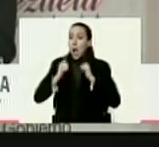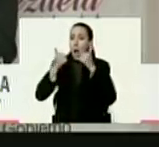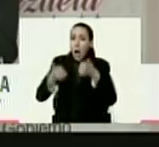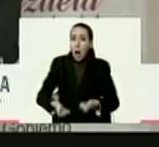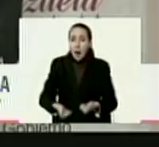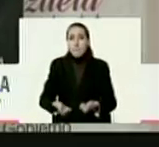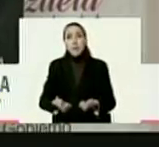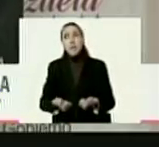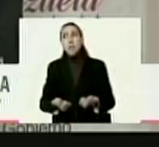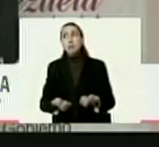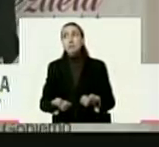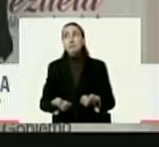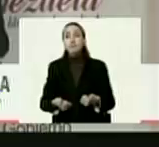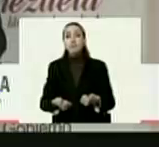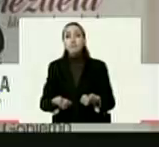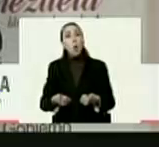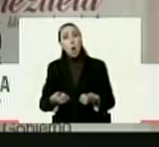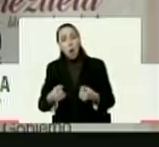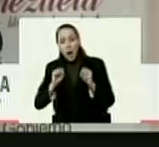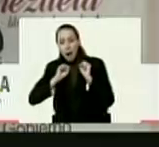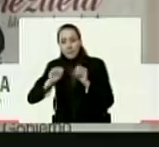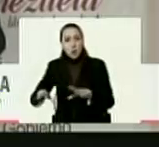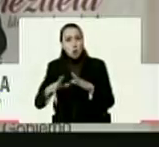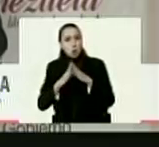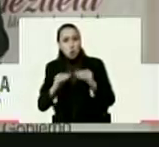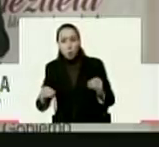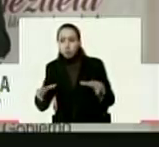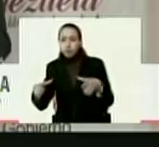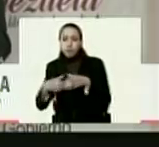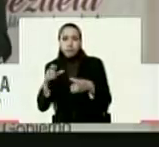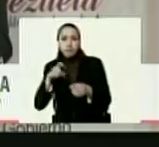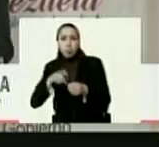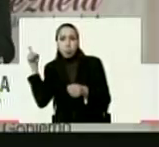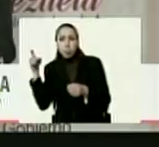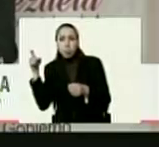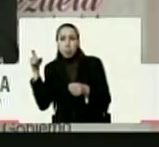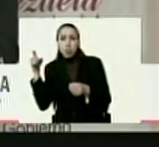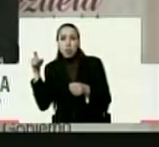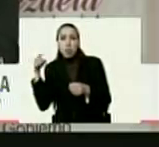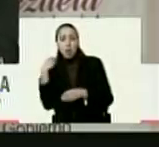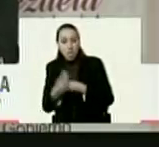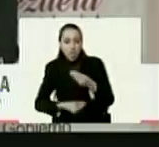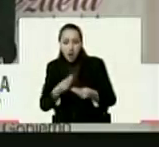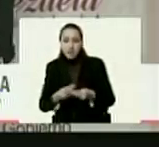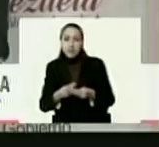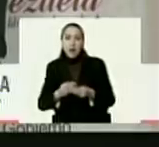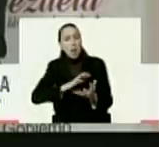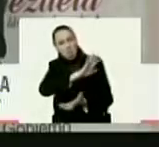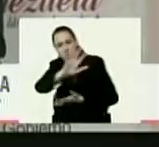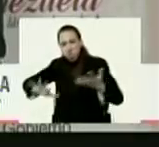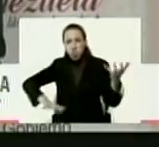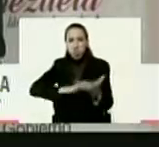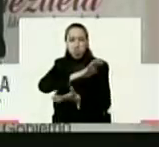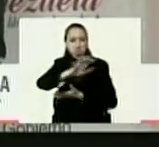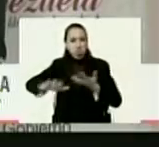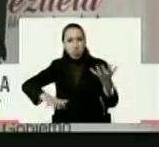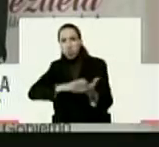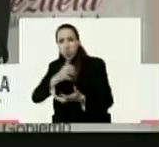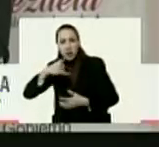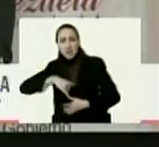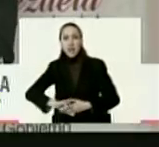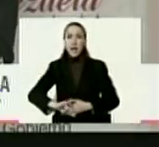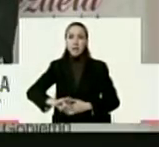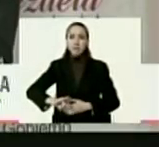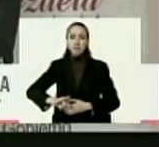a abandonar las ratas del barco y empieza a hacer aguas ese tinglado absurdo